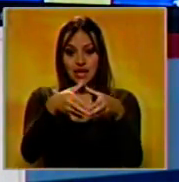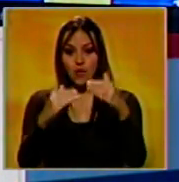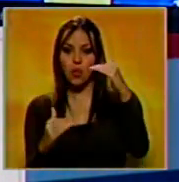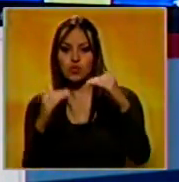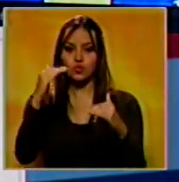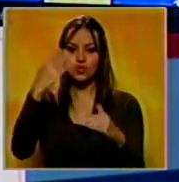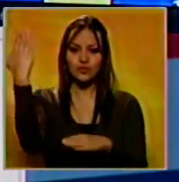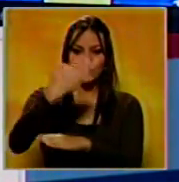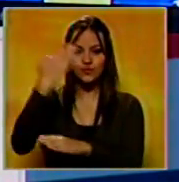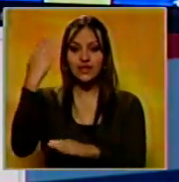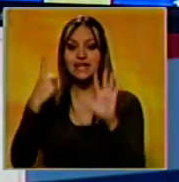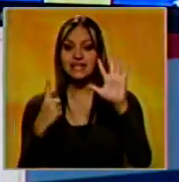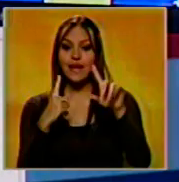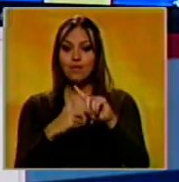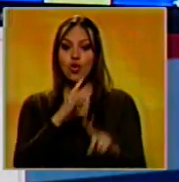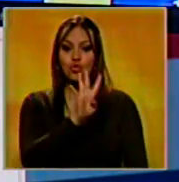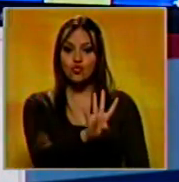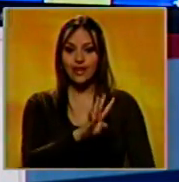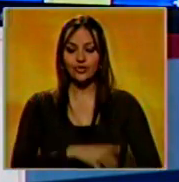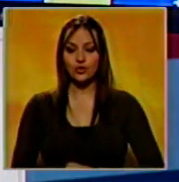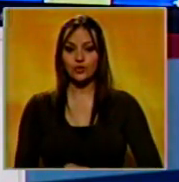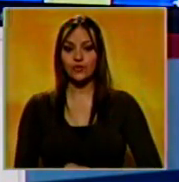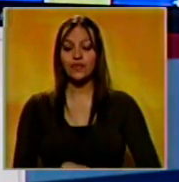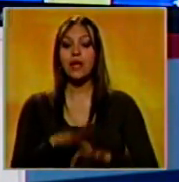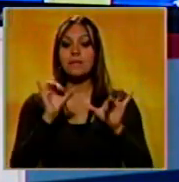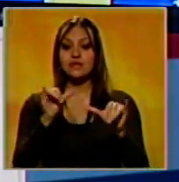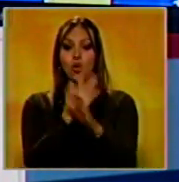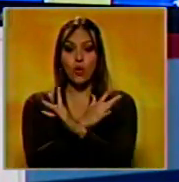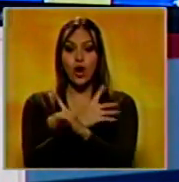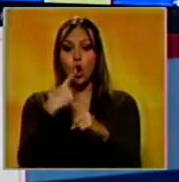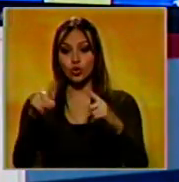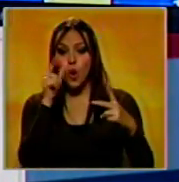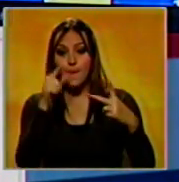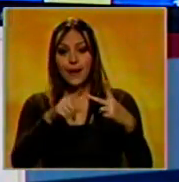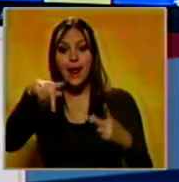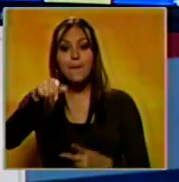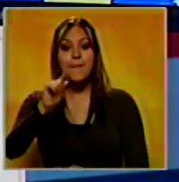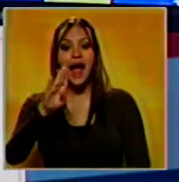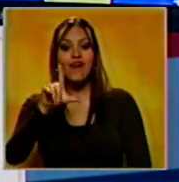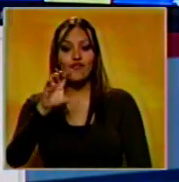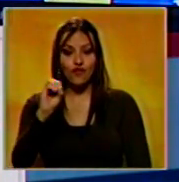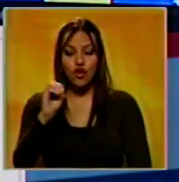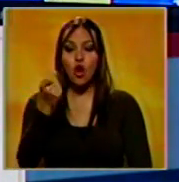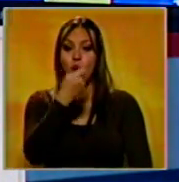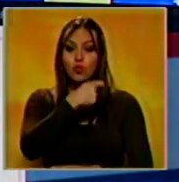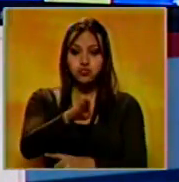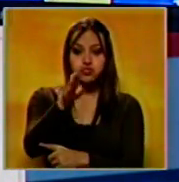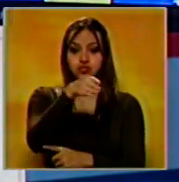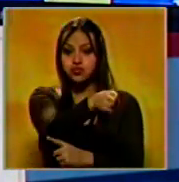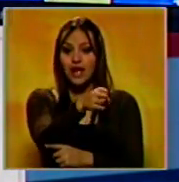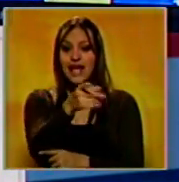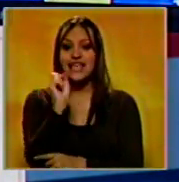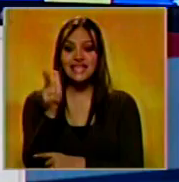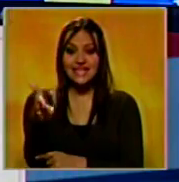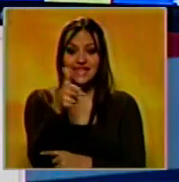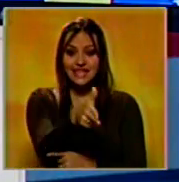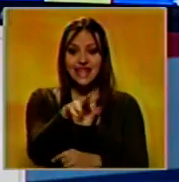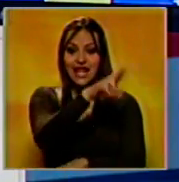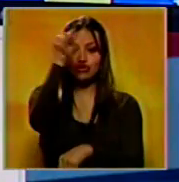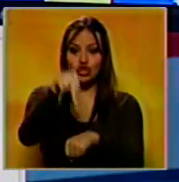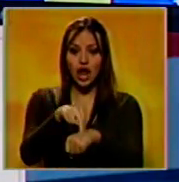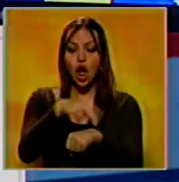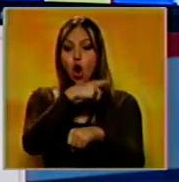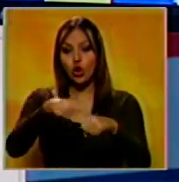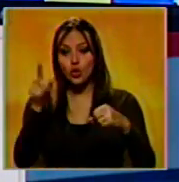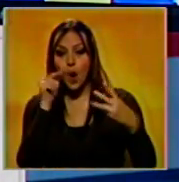a los Diamondbacks de Arizona 6-4. En este encuentro, Pablo Sandoval conectó par de imparables que le permitieron alcanzar el liderato de hits en la Liga Nacional. Y